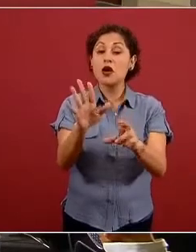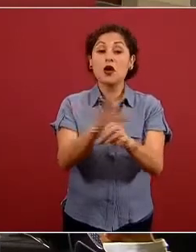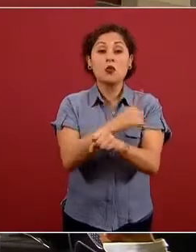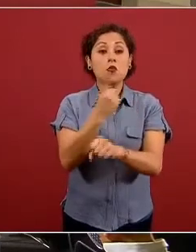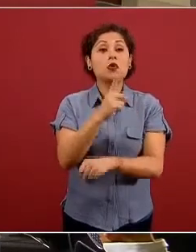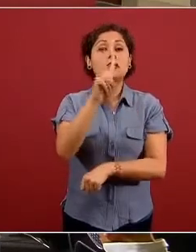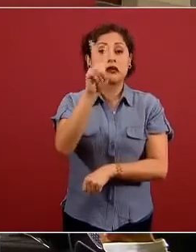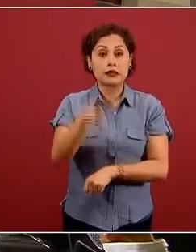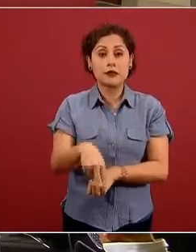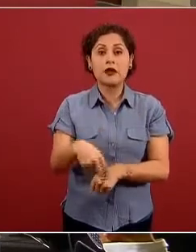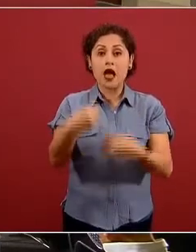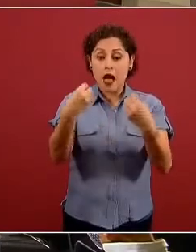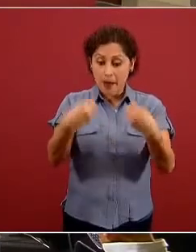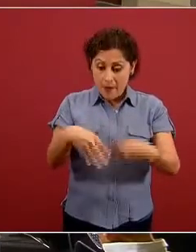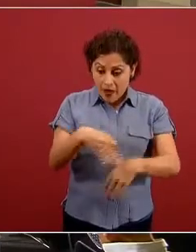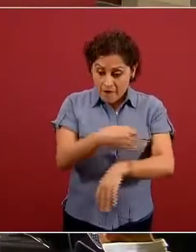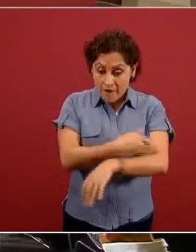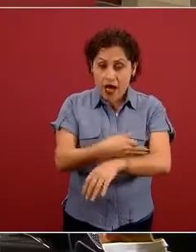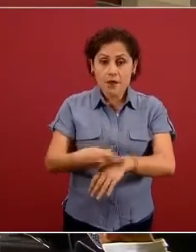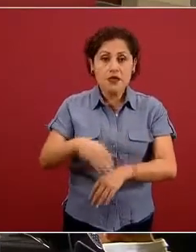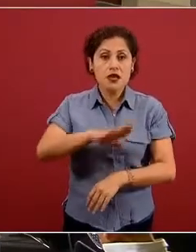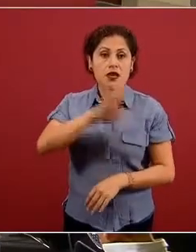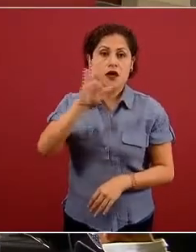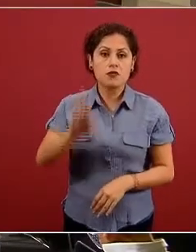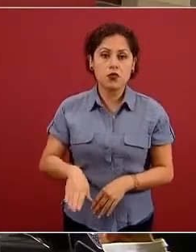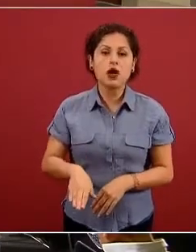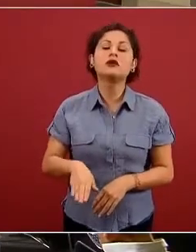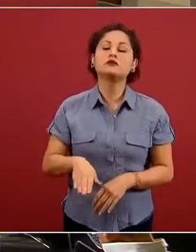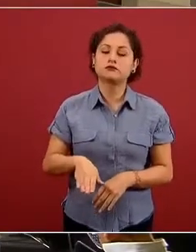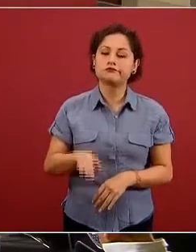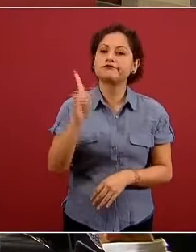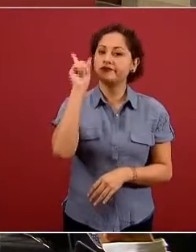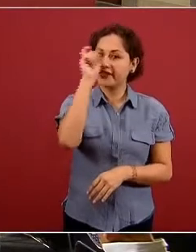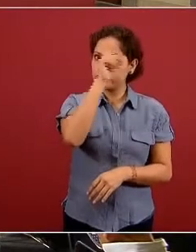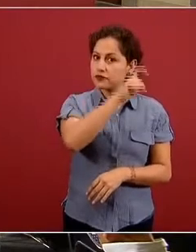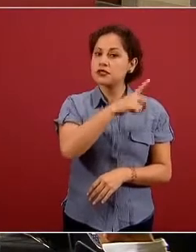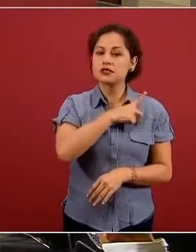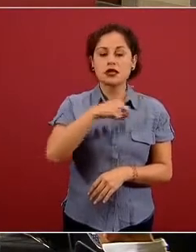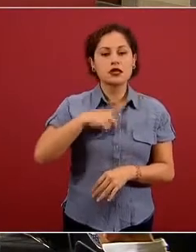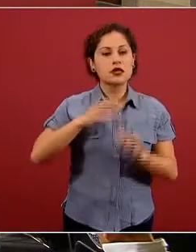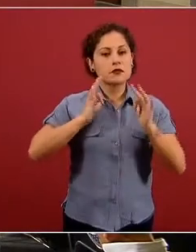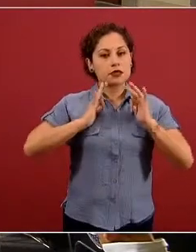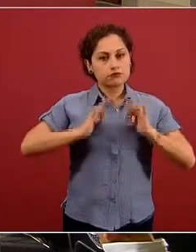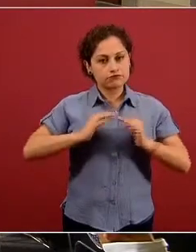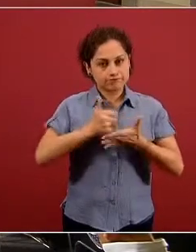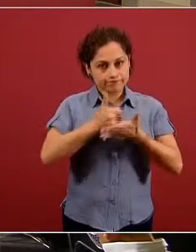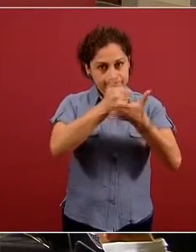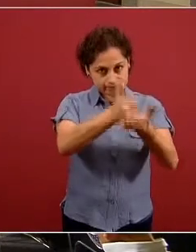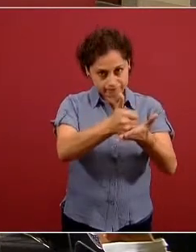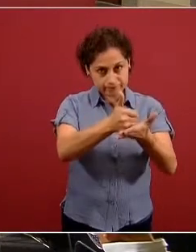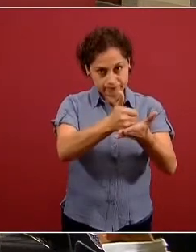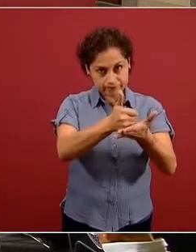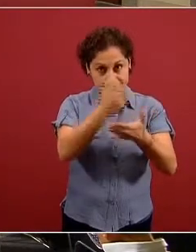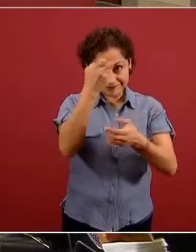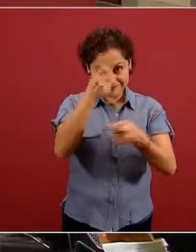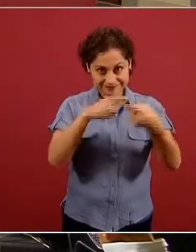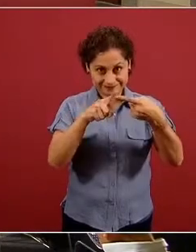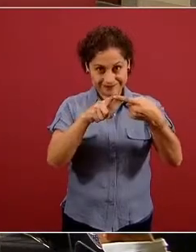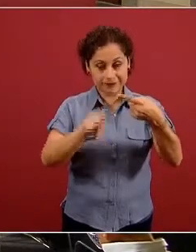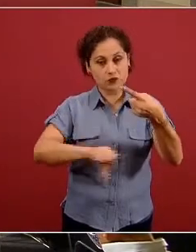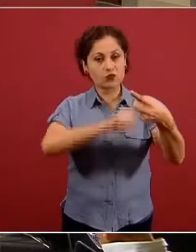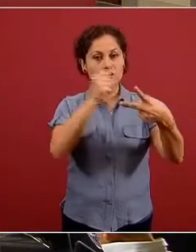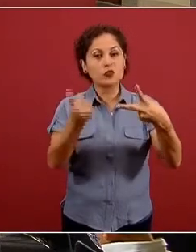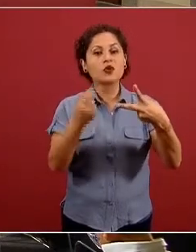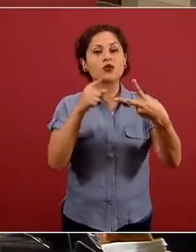el duelo de haber perdido a alguien durante esta emergencia. De forma adicional, y el siguiente pilar, son las medidas